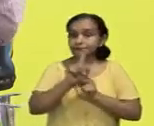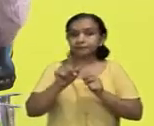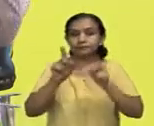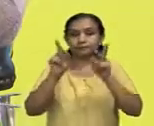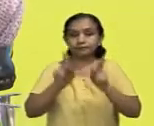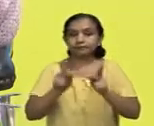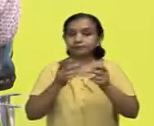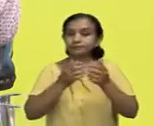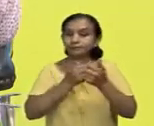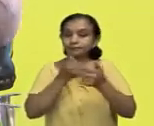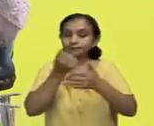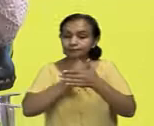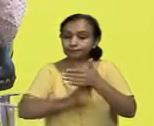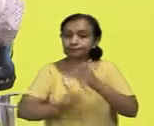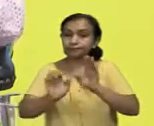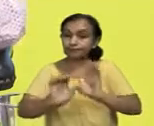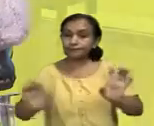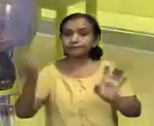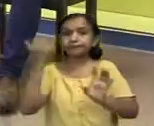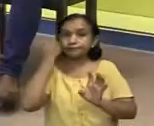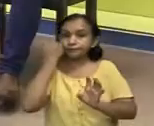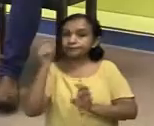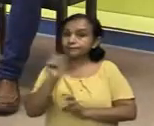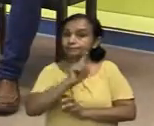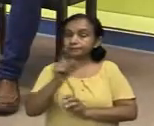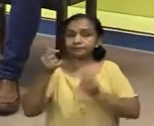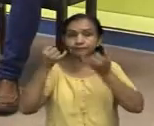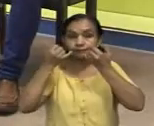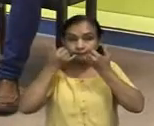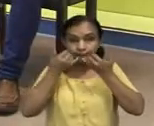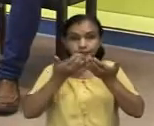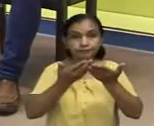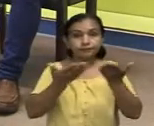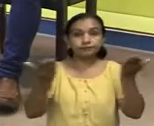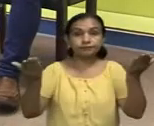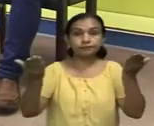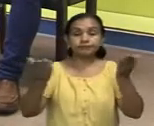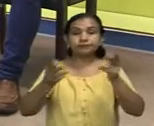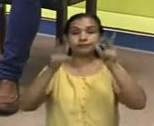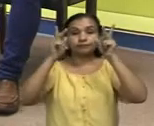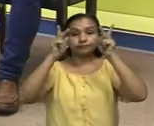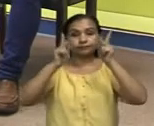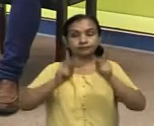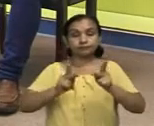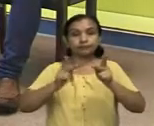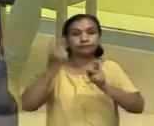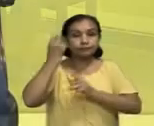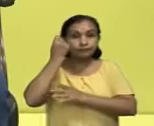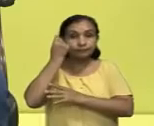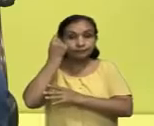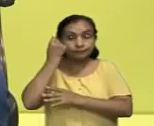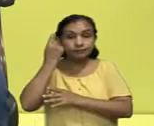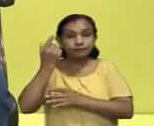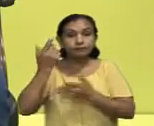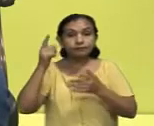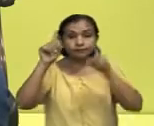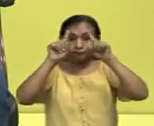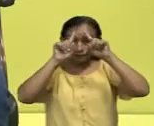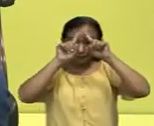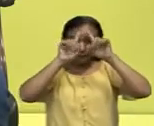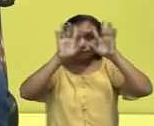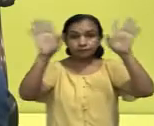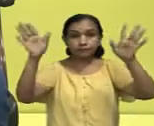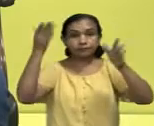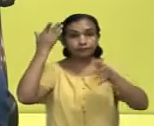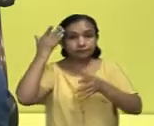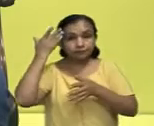seres queridos como son nuestros niños. Es una información que se brinda más que todo para que la población esté enterada de la situación y que ellos sepan